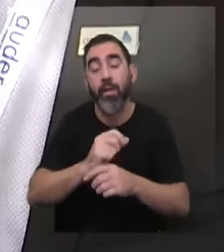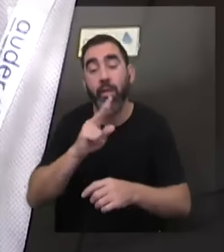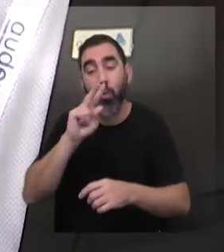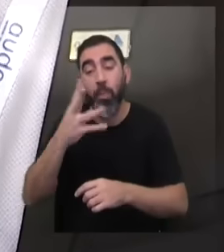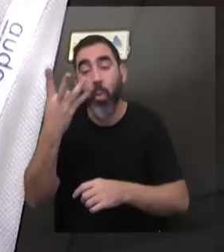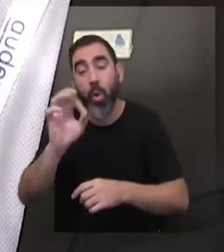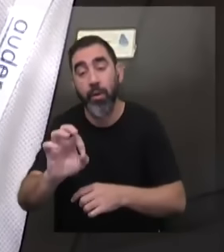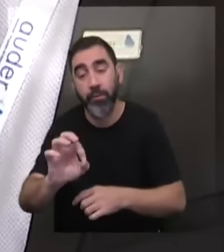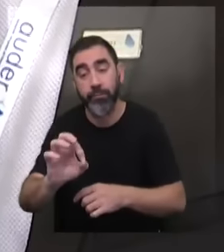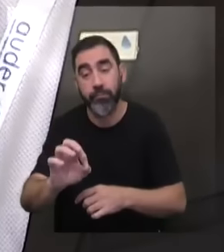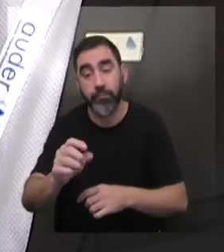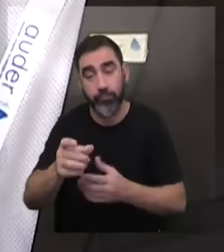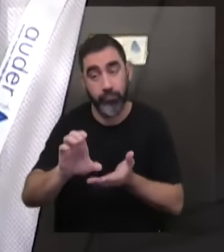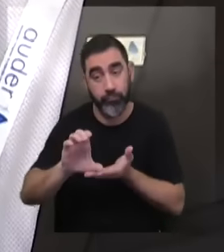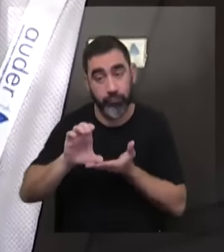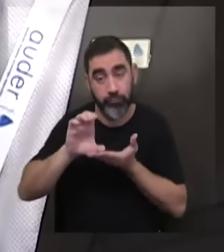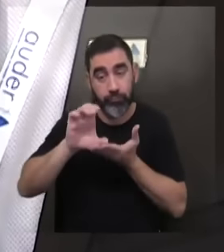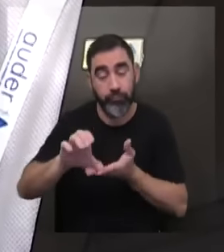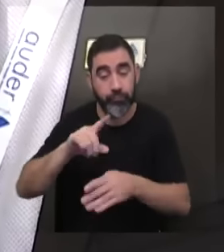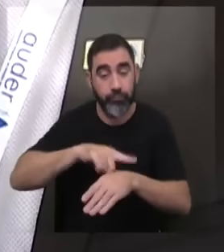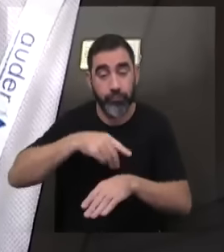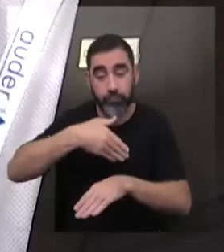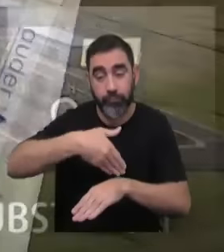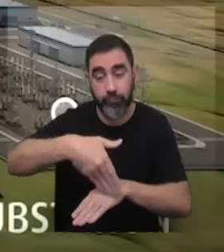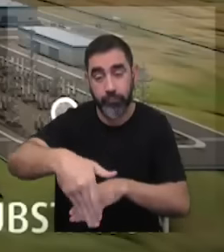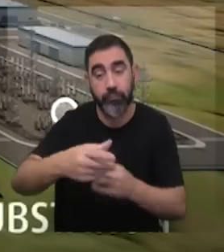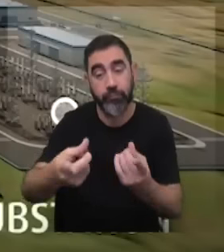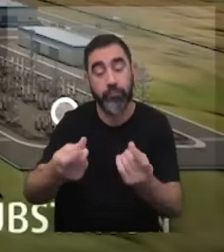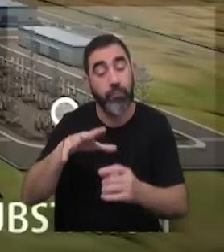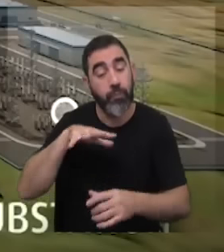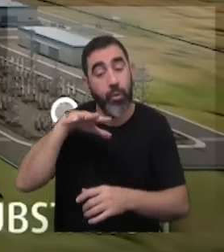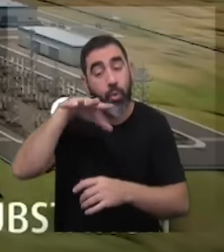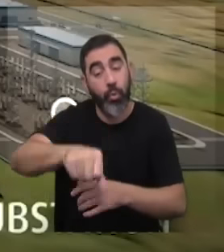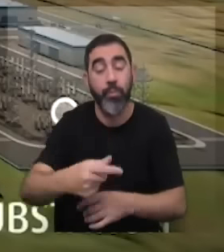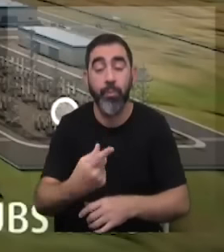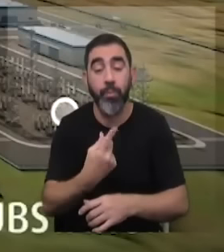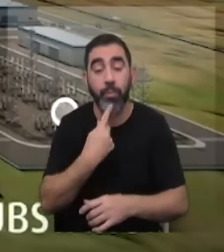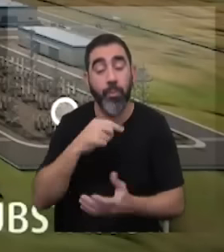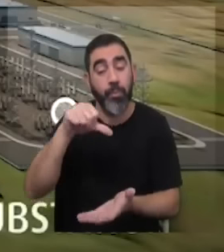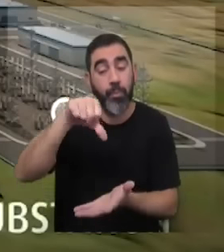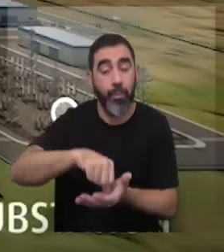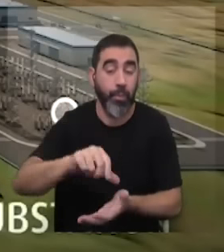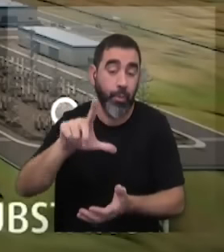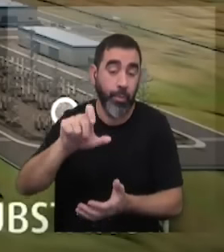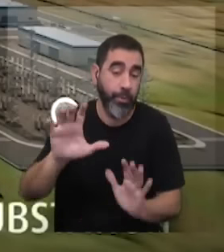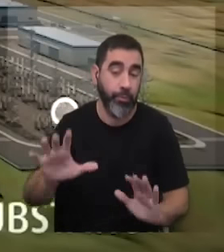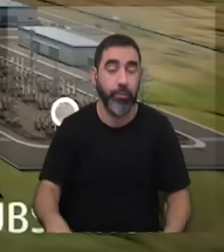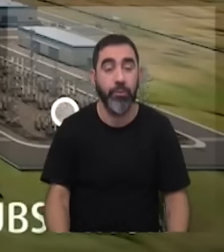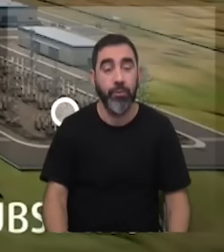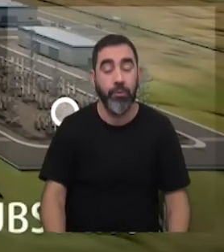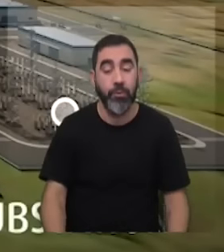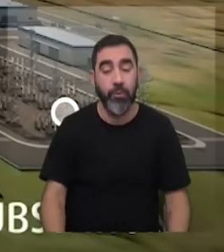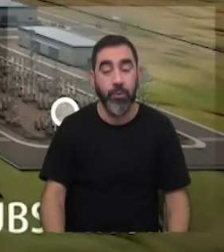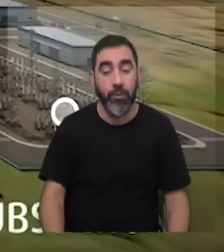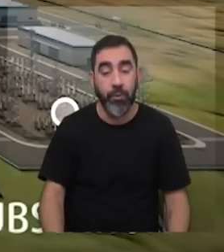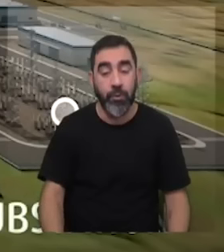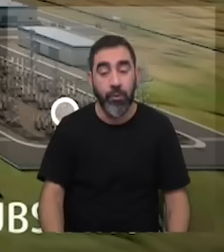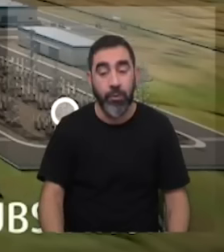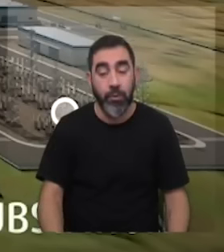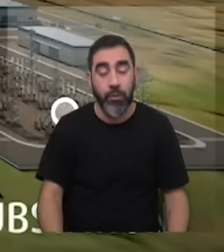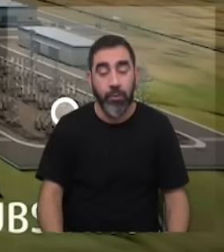entonces claro esas inversiones son a largo plazo requieren sin duda una un compromiso y una política este de estado Que es un poco lo que impulsamos y por